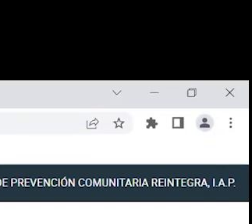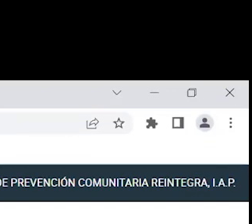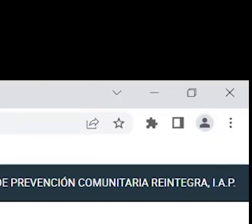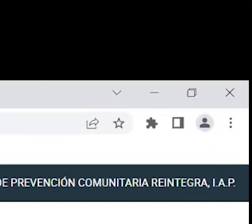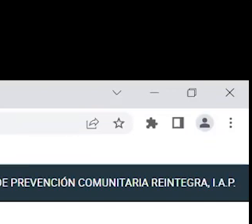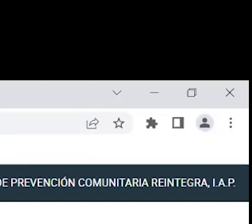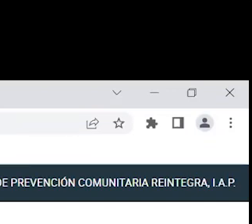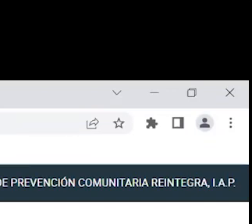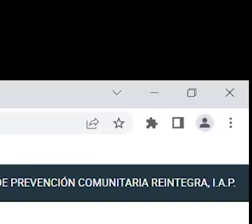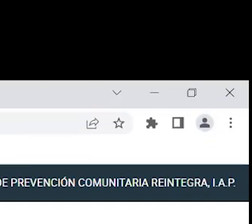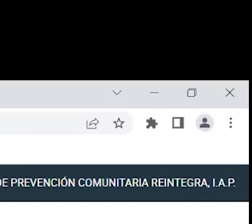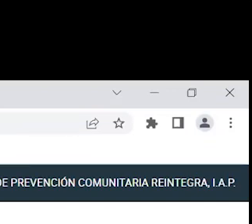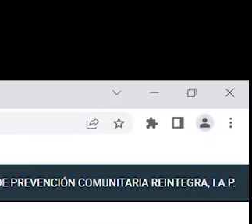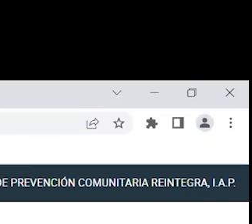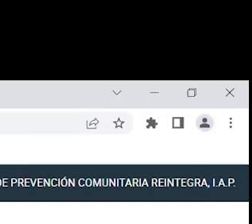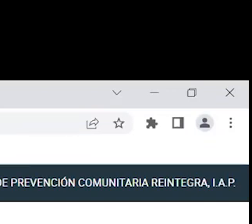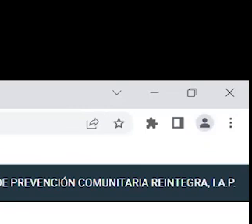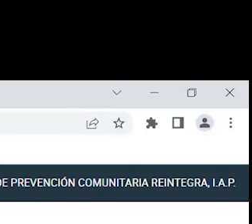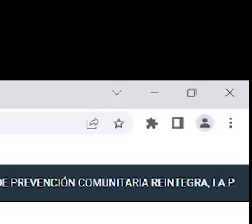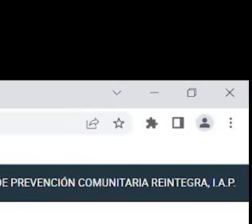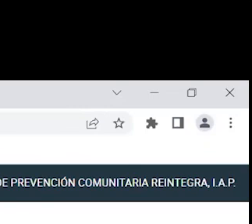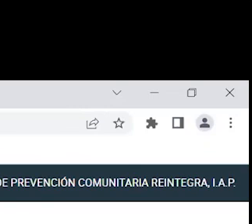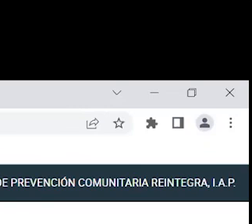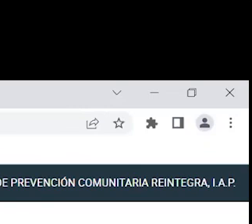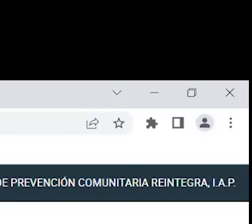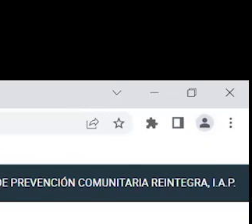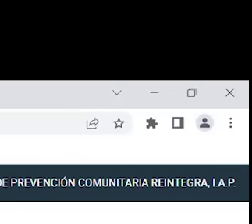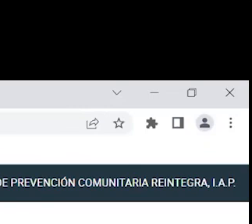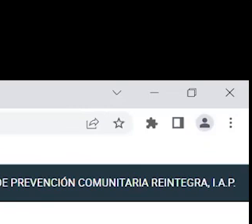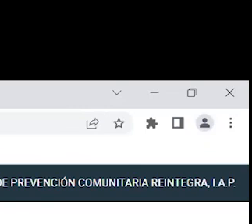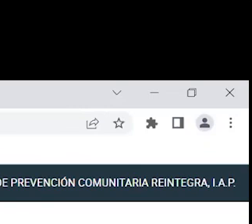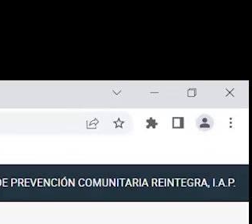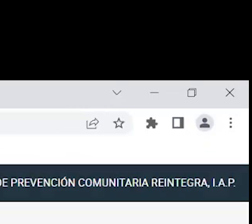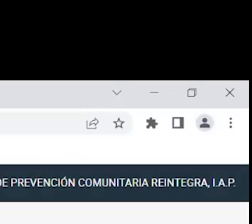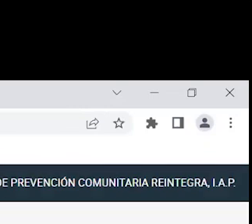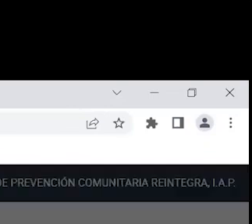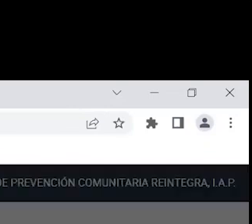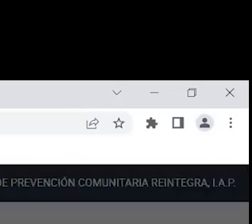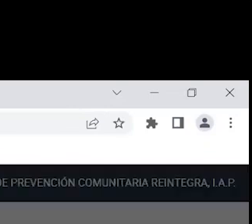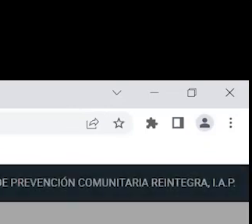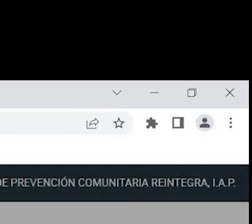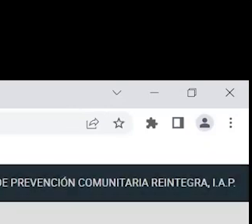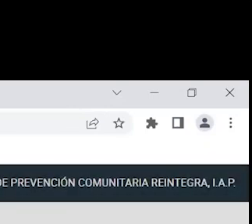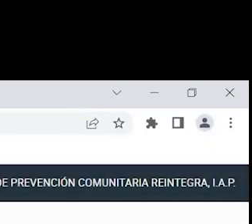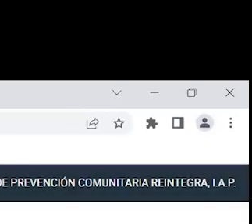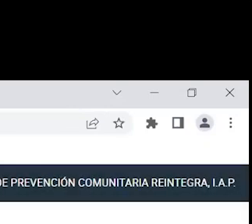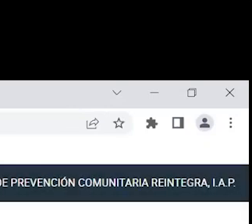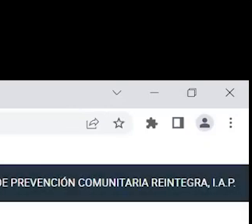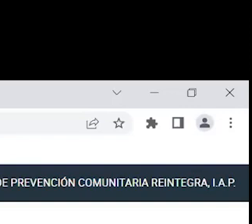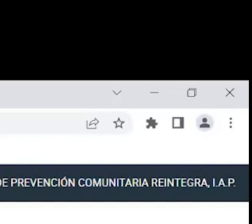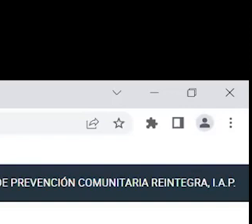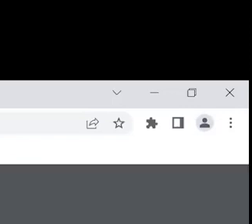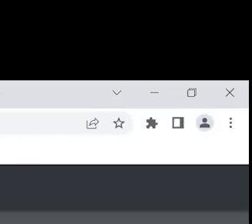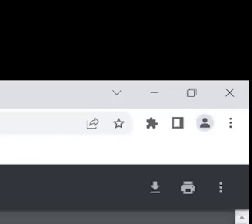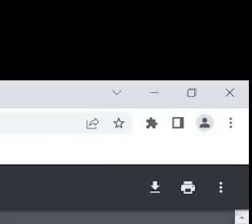los proyectos y ahora vamos con mis brazos administrativos si vamos a la hoja resumen ustedes pueden viendo